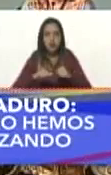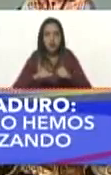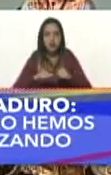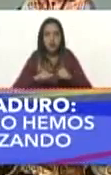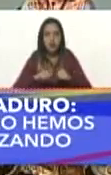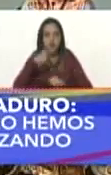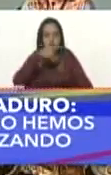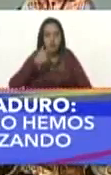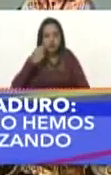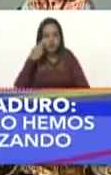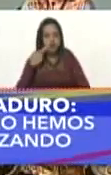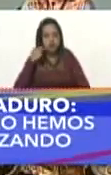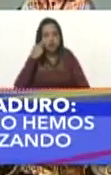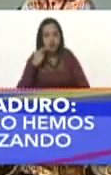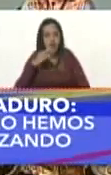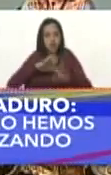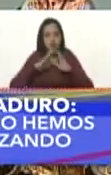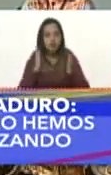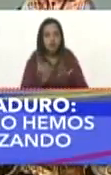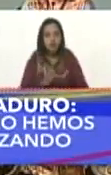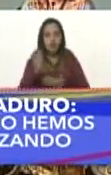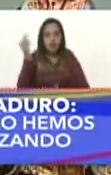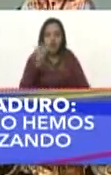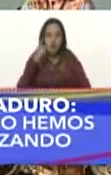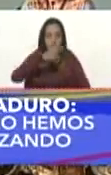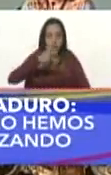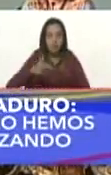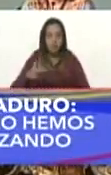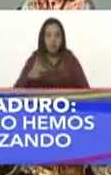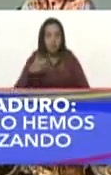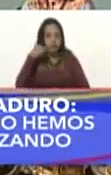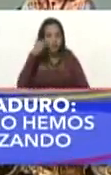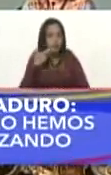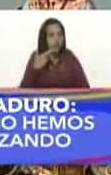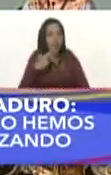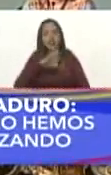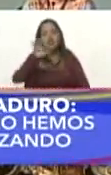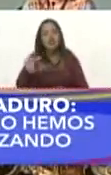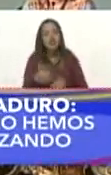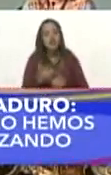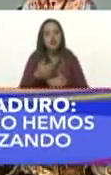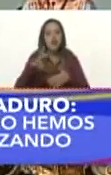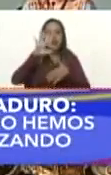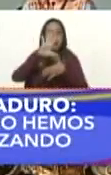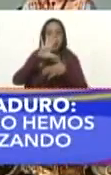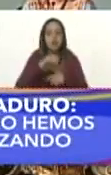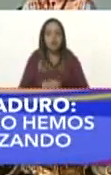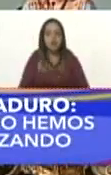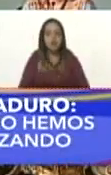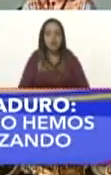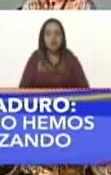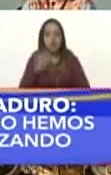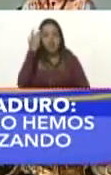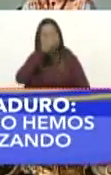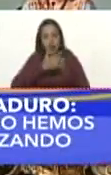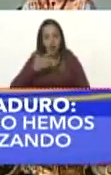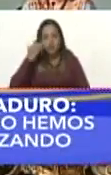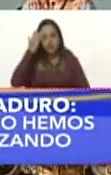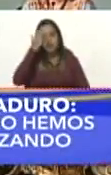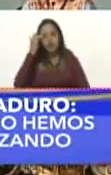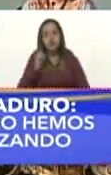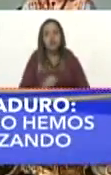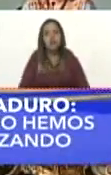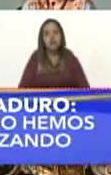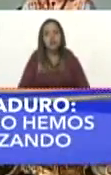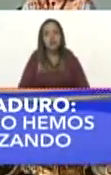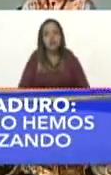del mundo. Vienen los afros de toda América, de África.